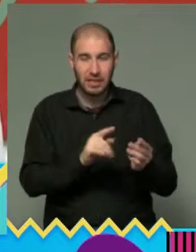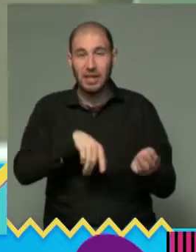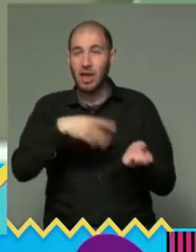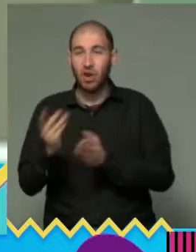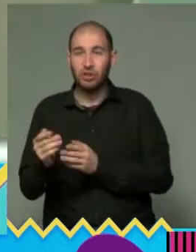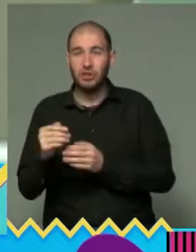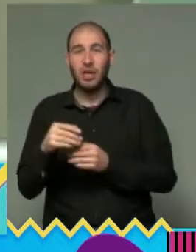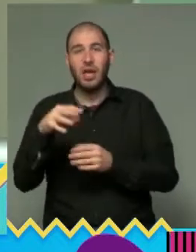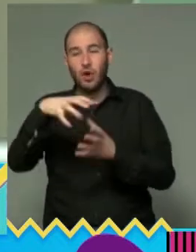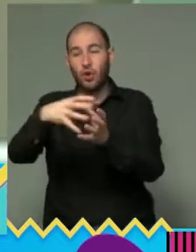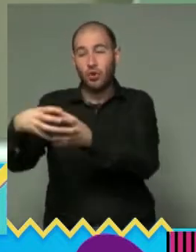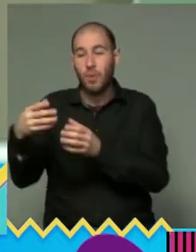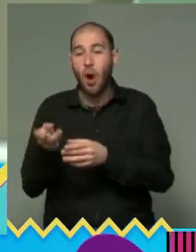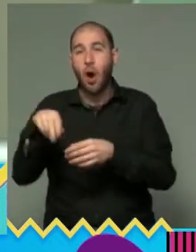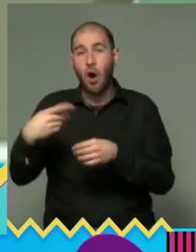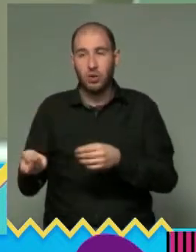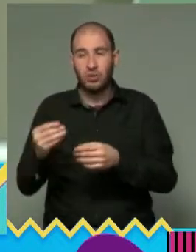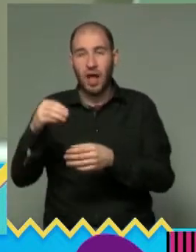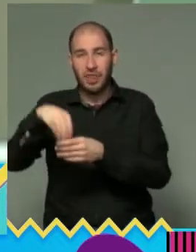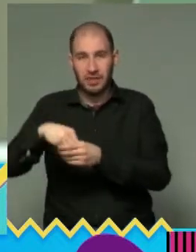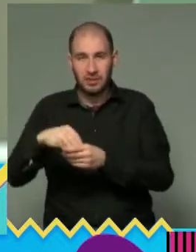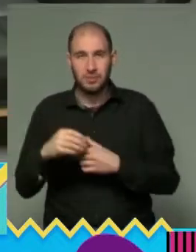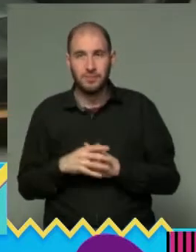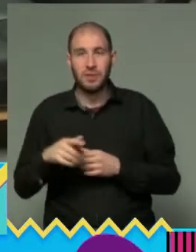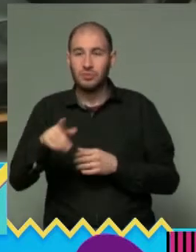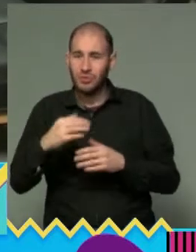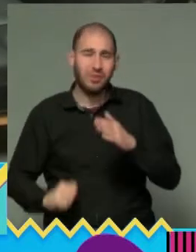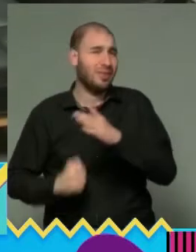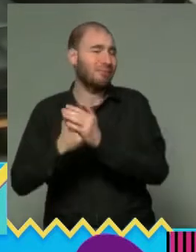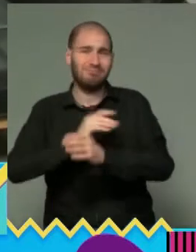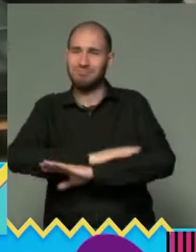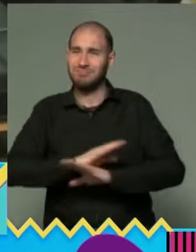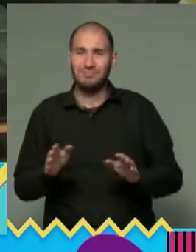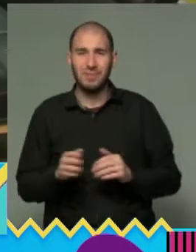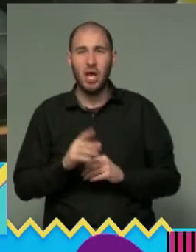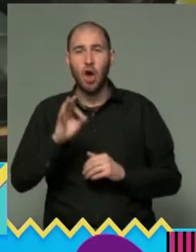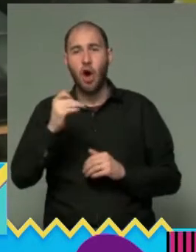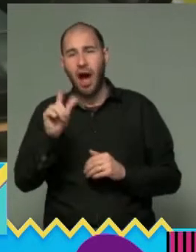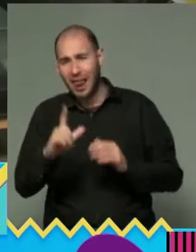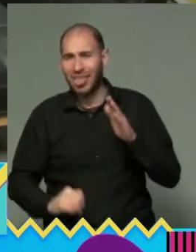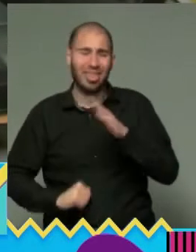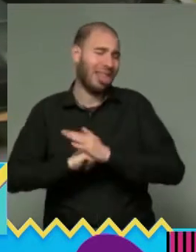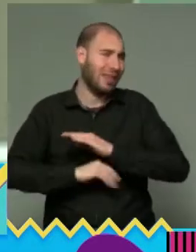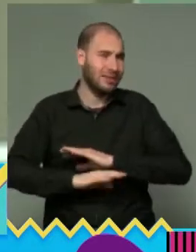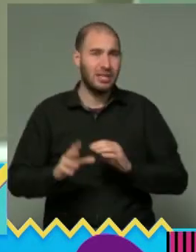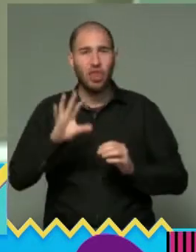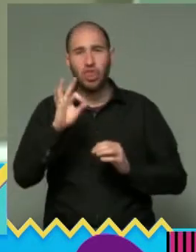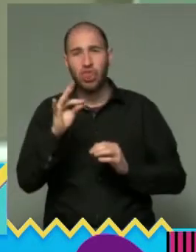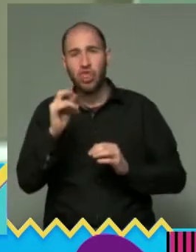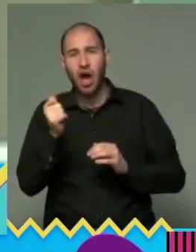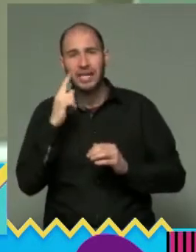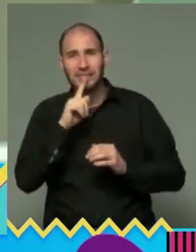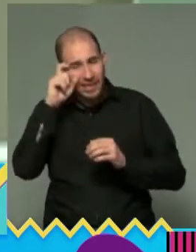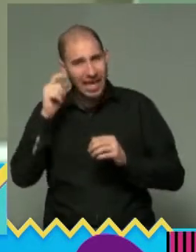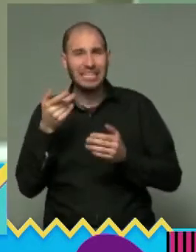está el tema de los otros organismos que intervienen en esta situación, que están todos colapsados. Bien. La UAL está colapsado, la DOAIT está colapsado,